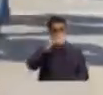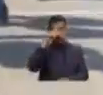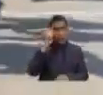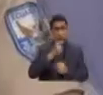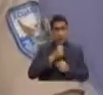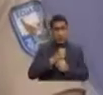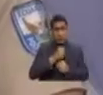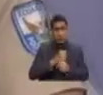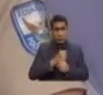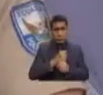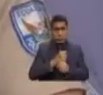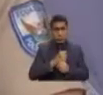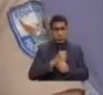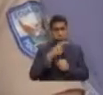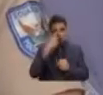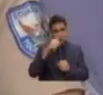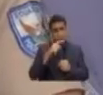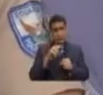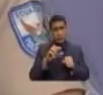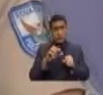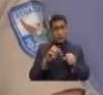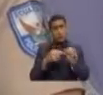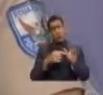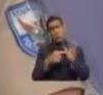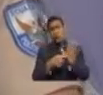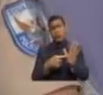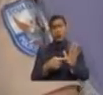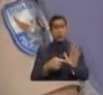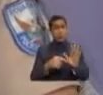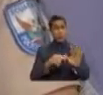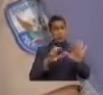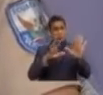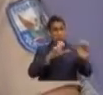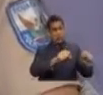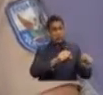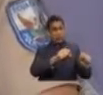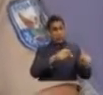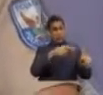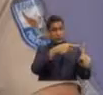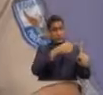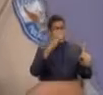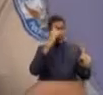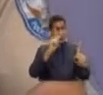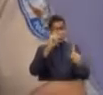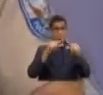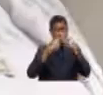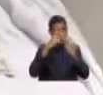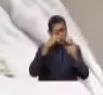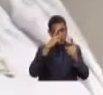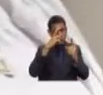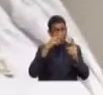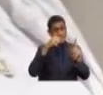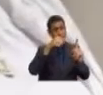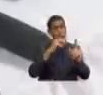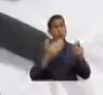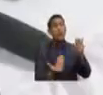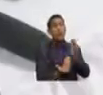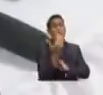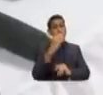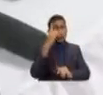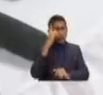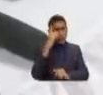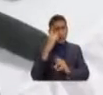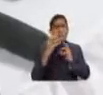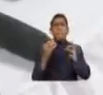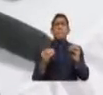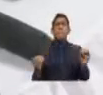la organización, porque cuando cae un líder, tiene siempre un sucesor y muchas de las veces son más violentos. Justamente